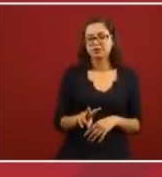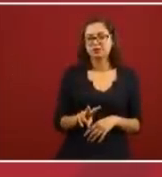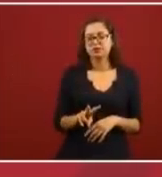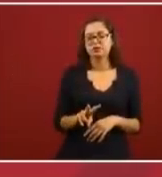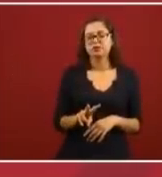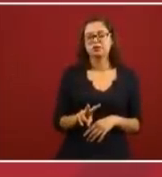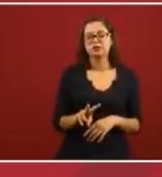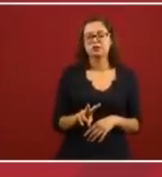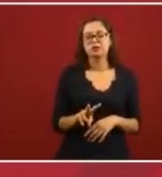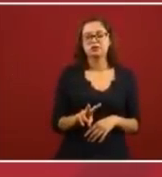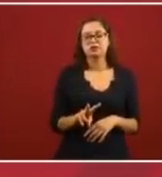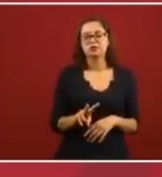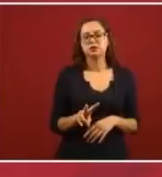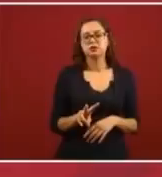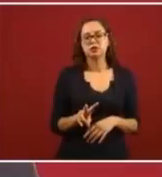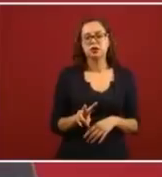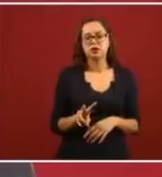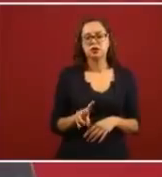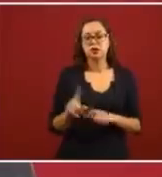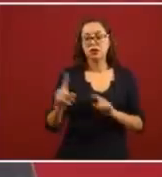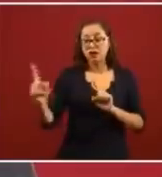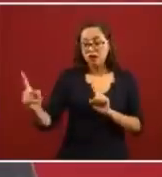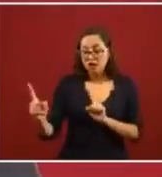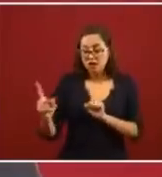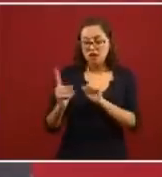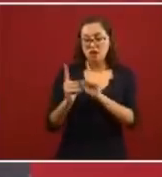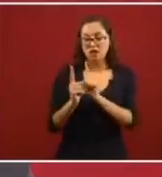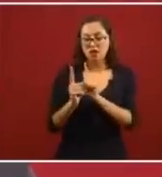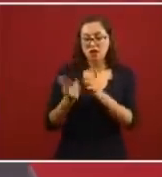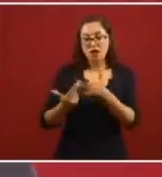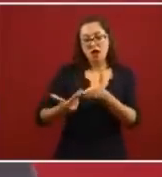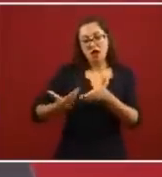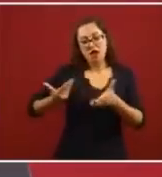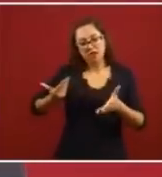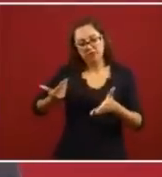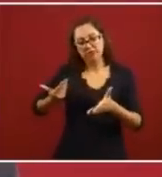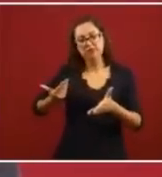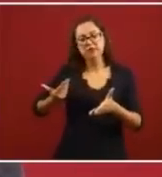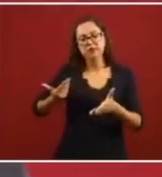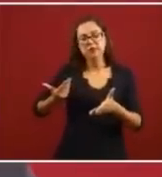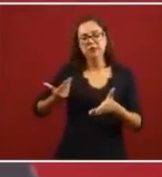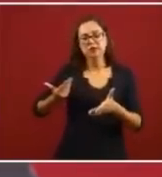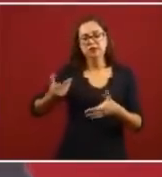previo al encuentro conmigo, ellos tienen